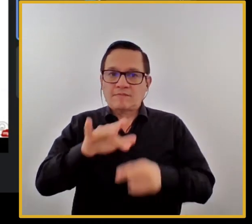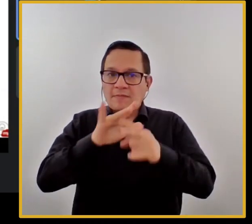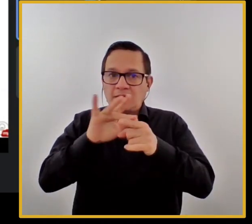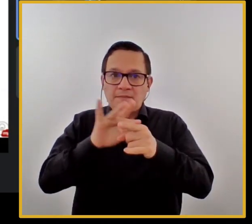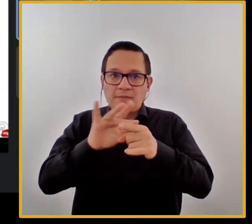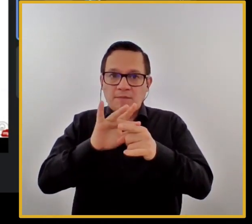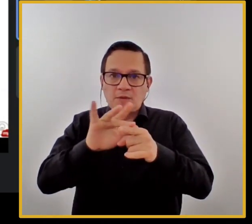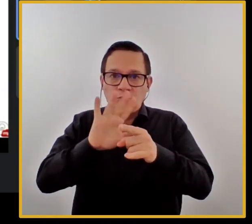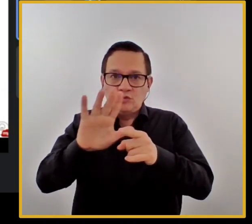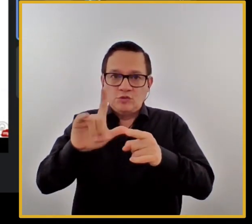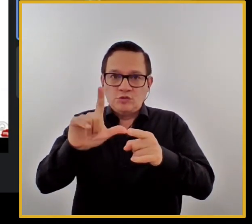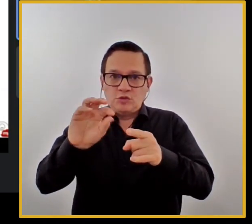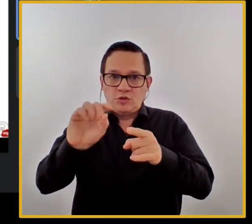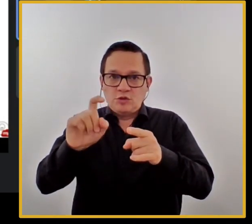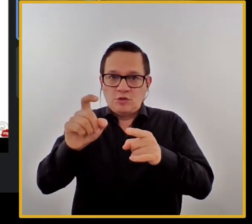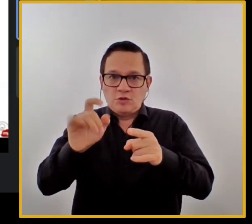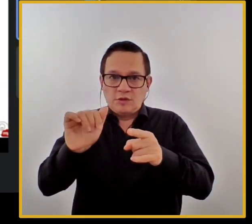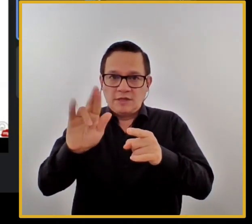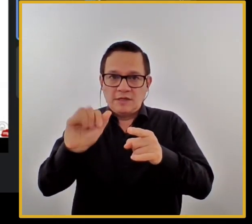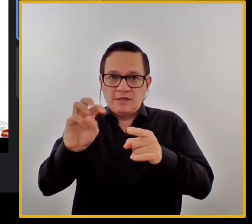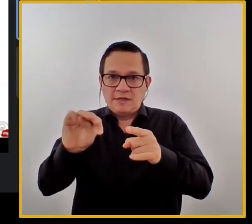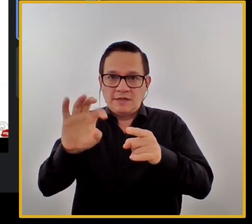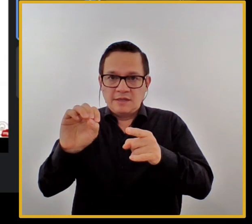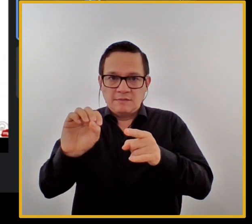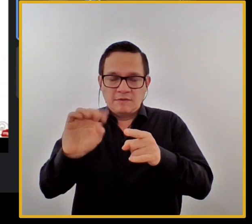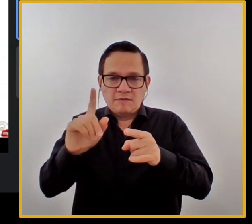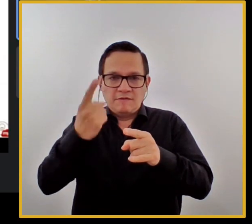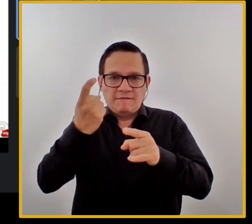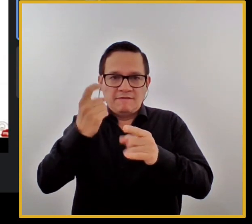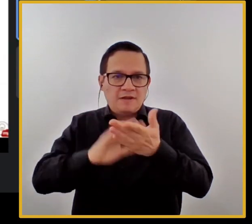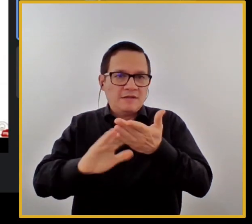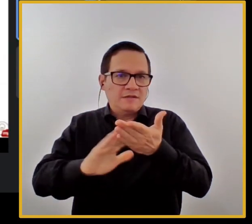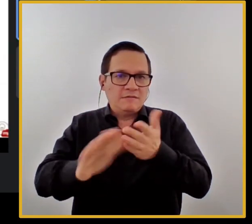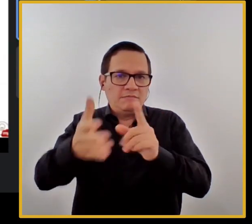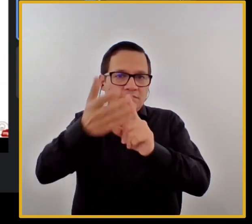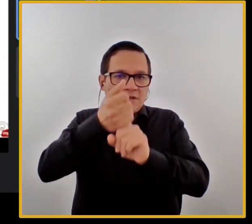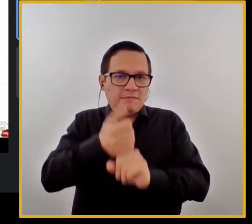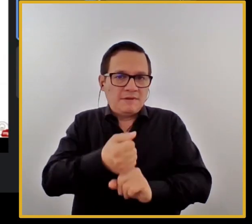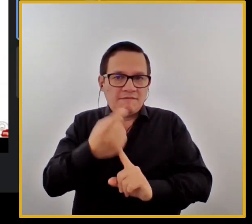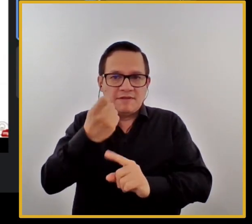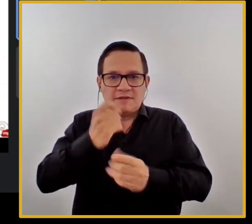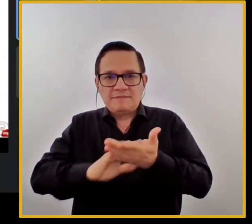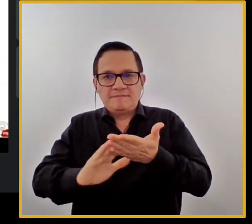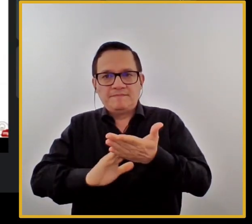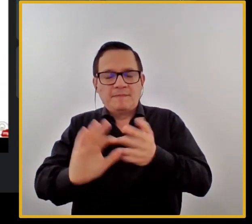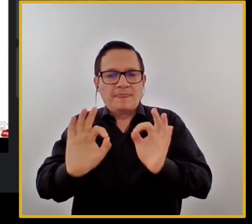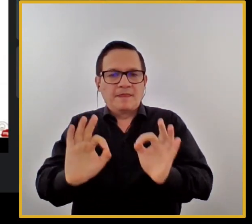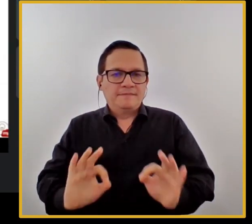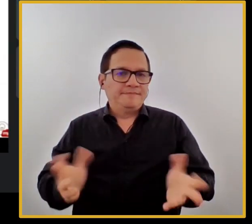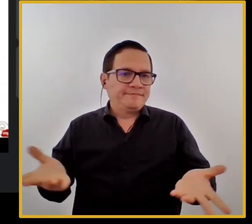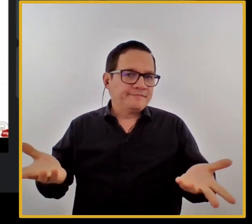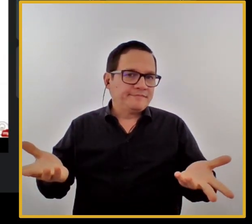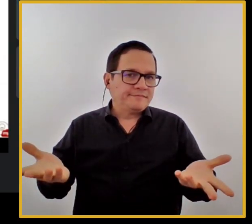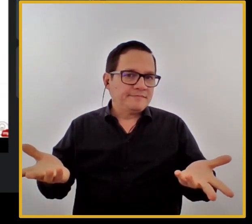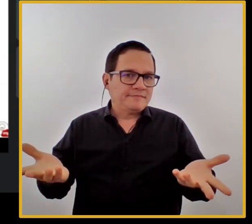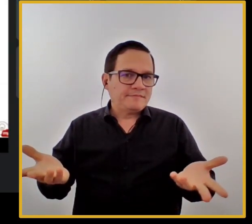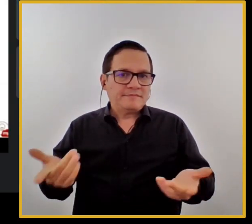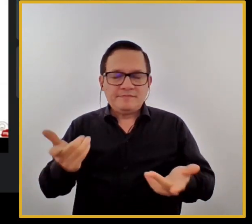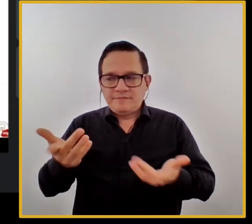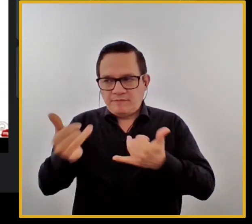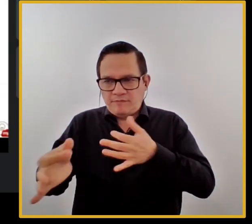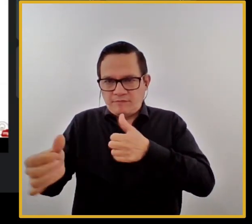logaritmos, todavía no encuentra la solución. No, lo que pasa es que como estamos haciendo